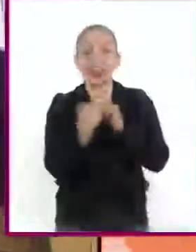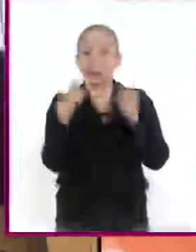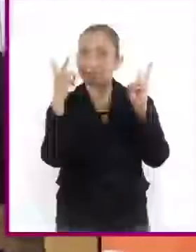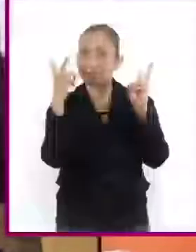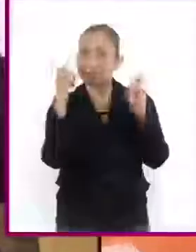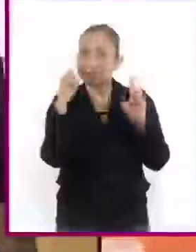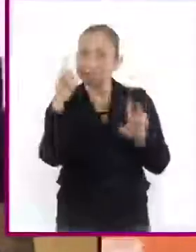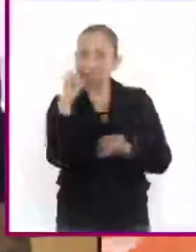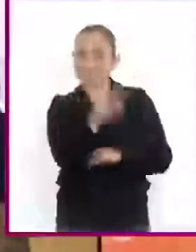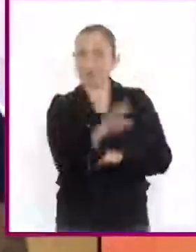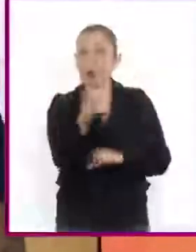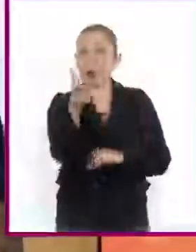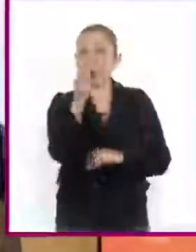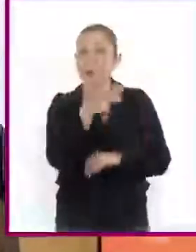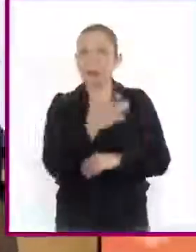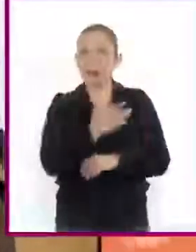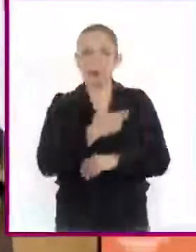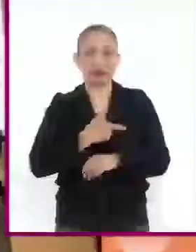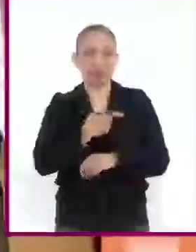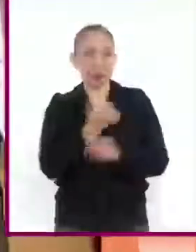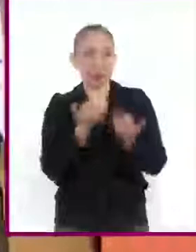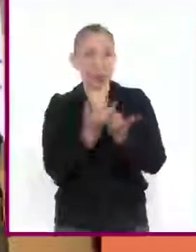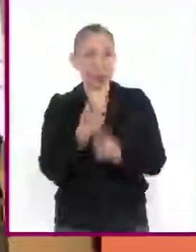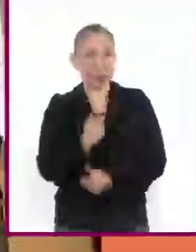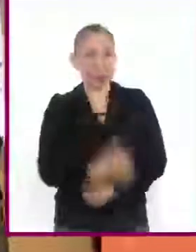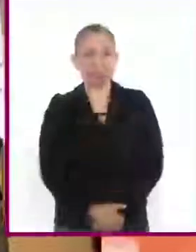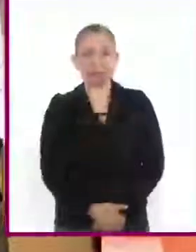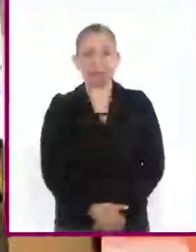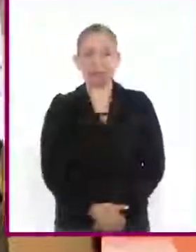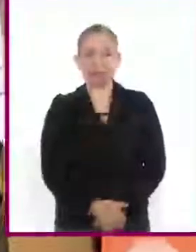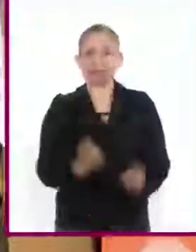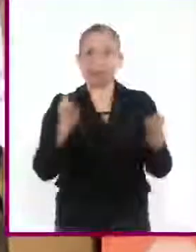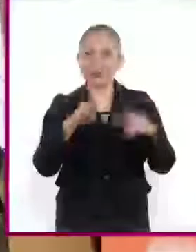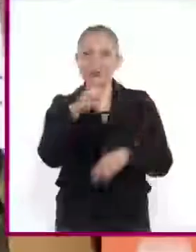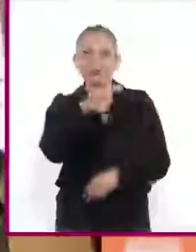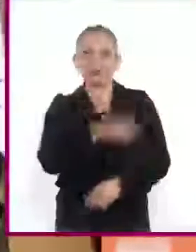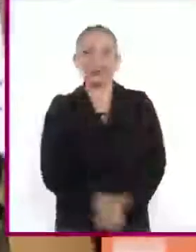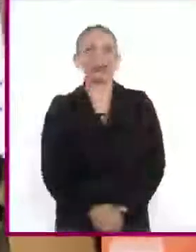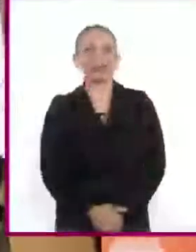programa. Espero que lo hayan disfrutado tanto como yo. Hasta luego.